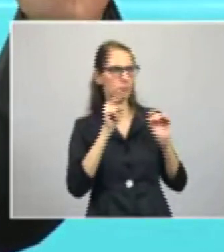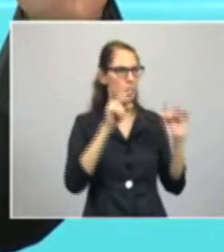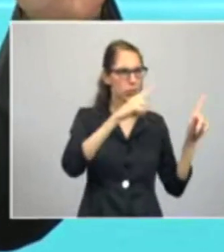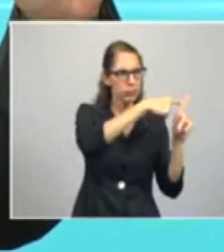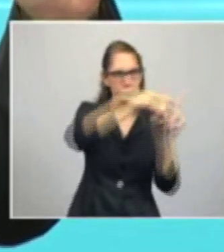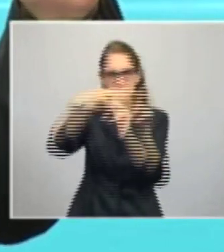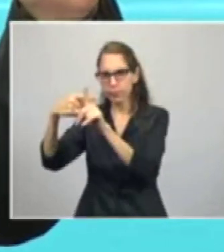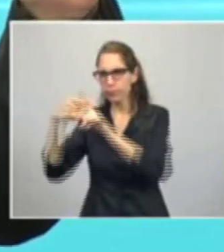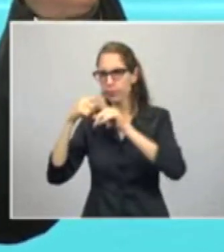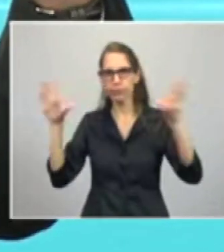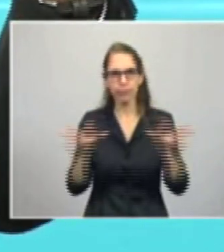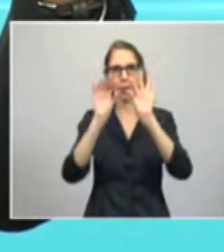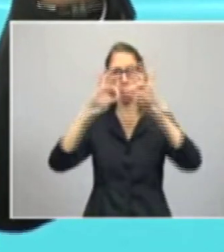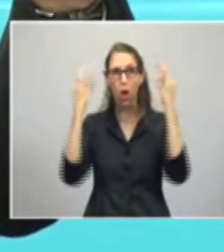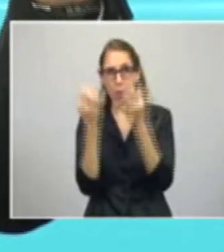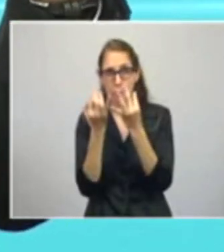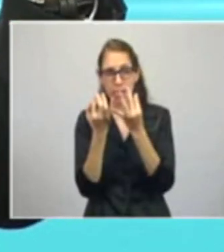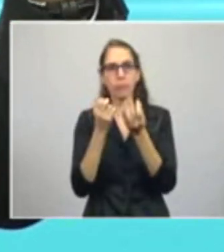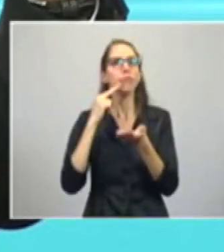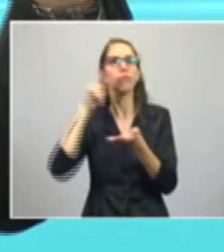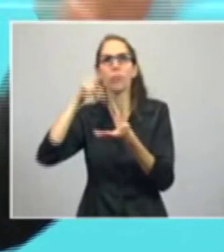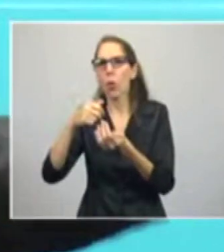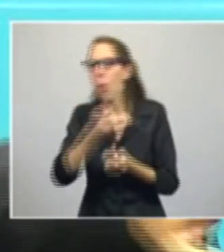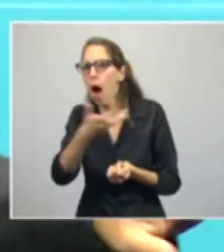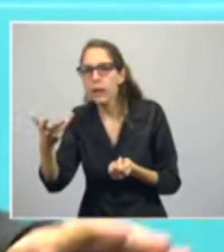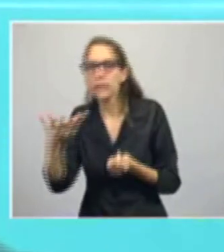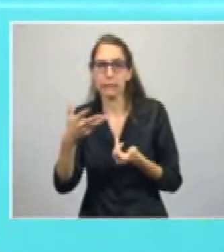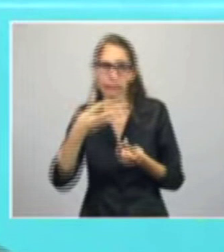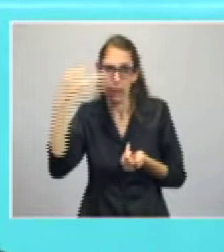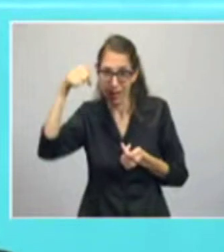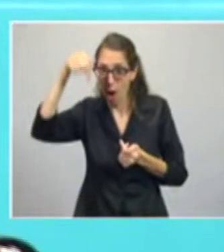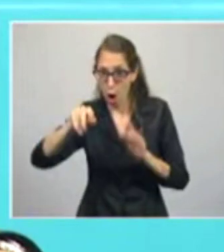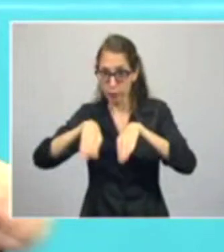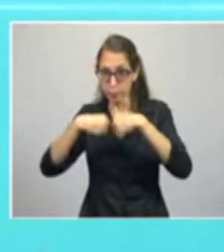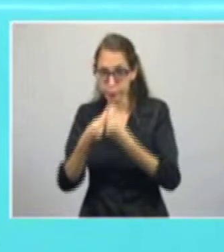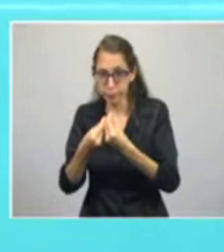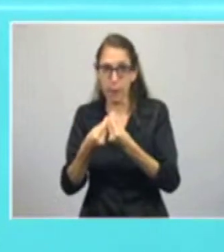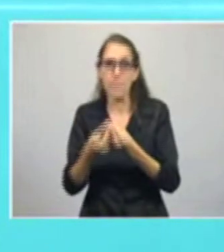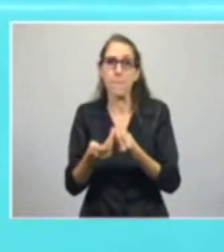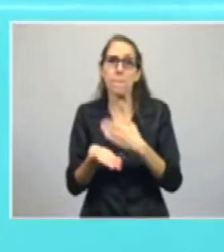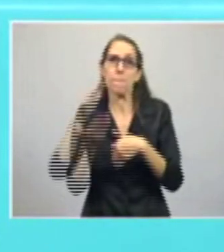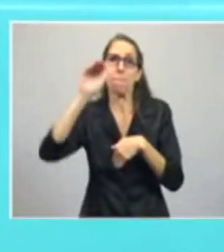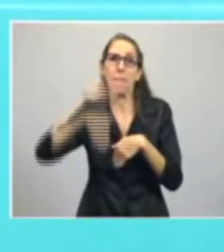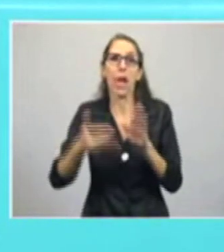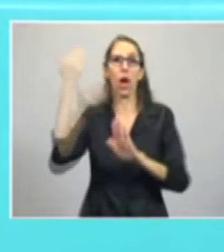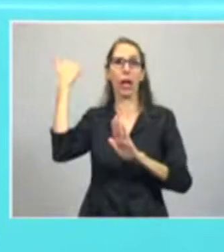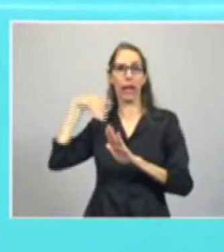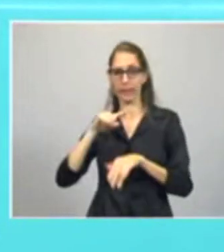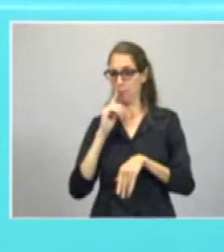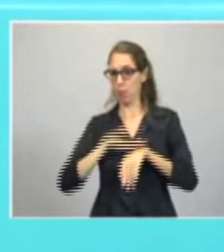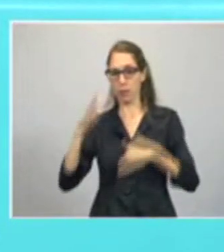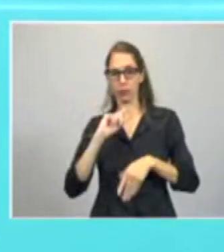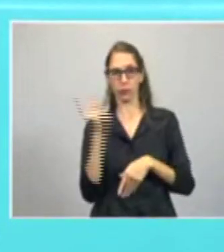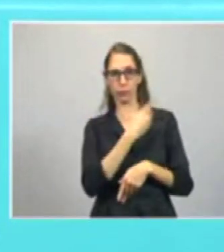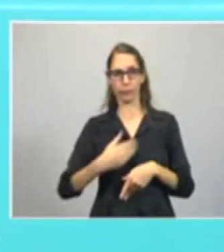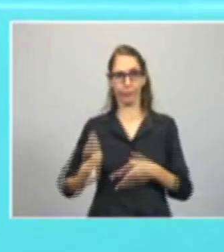Este incremento incluye también a los docentes y a la policía de la provincia de Buenos Aires. En el caso de los jubilados